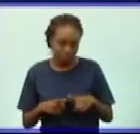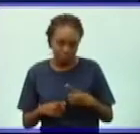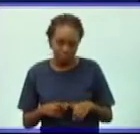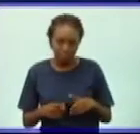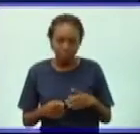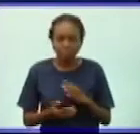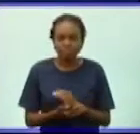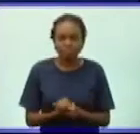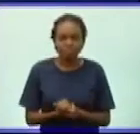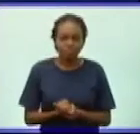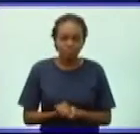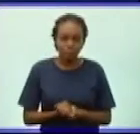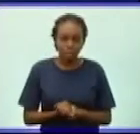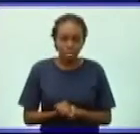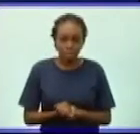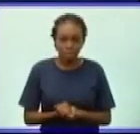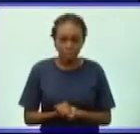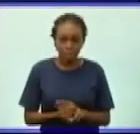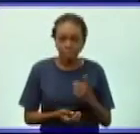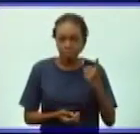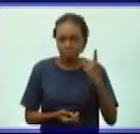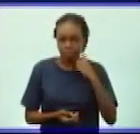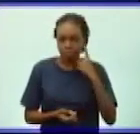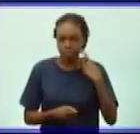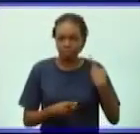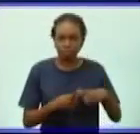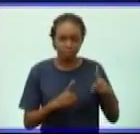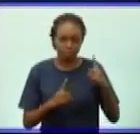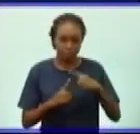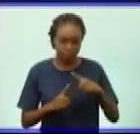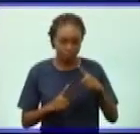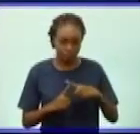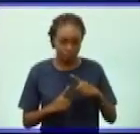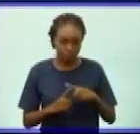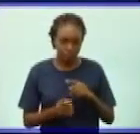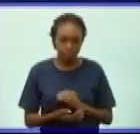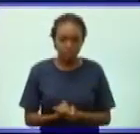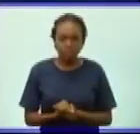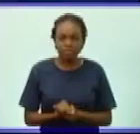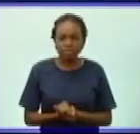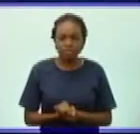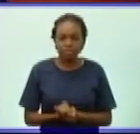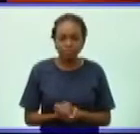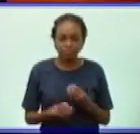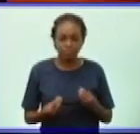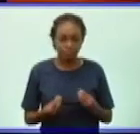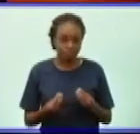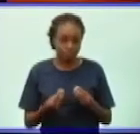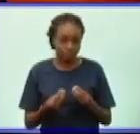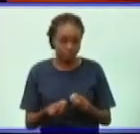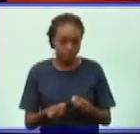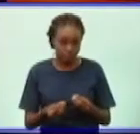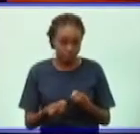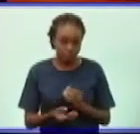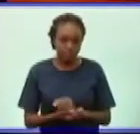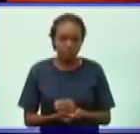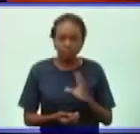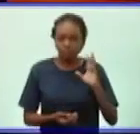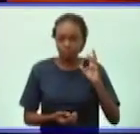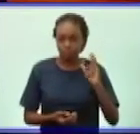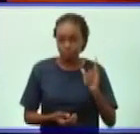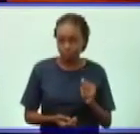enfriamiento. Vamos a analizar la otra tarea. Se les orientó que calcularan la potencia